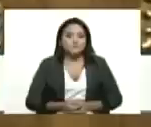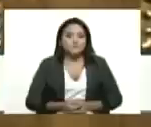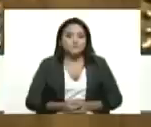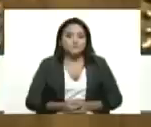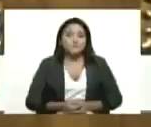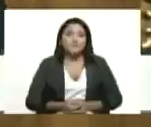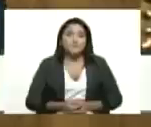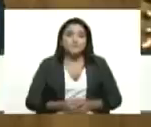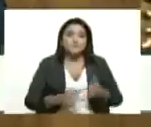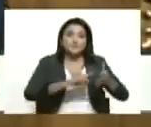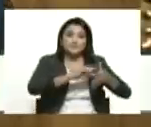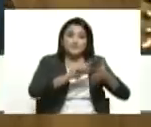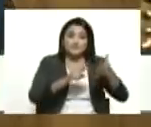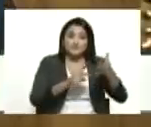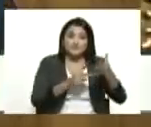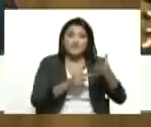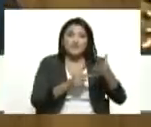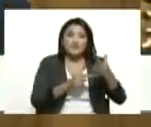Esos delitos